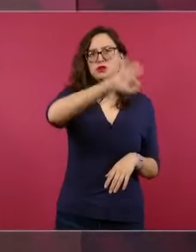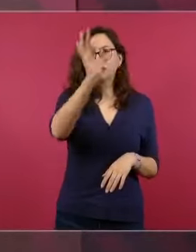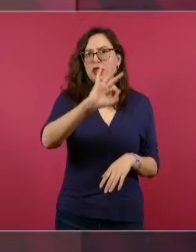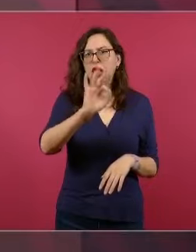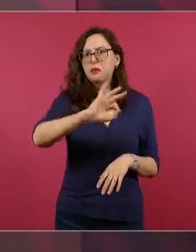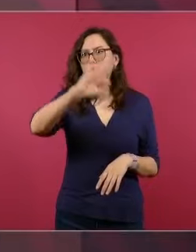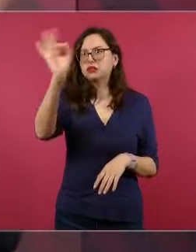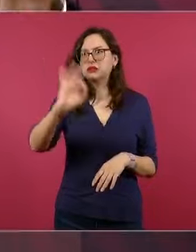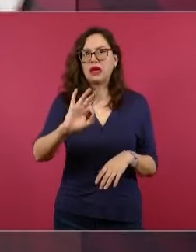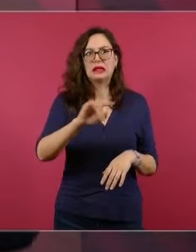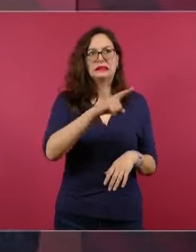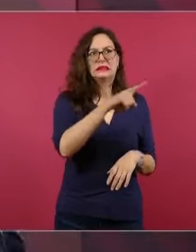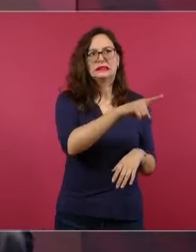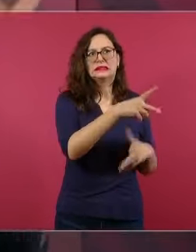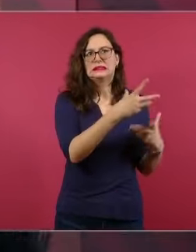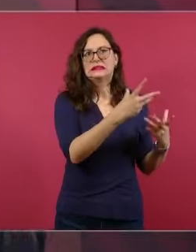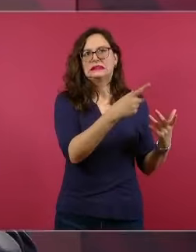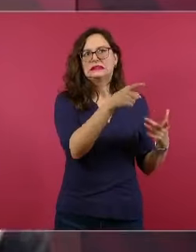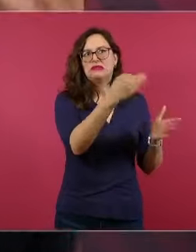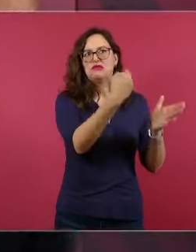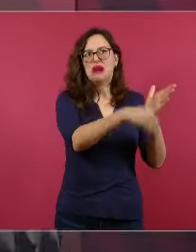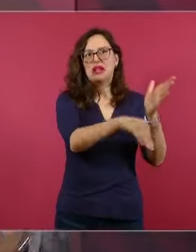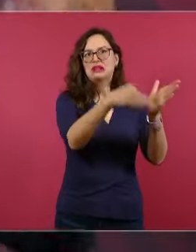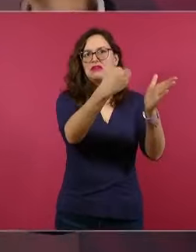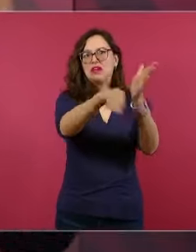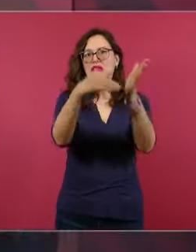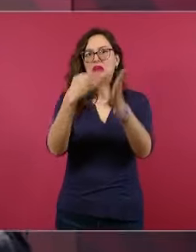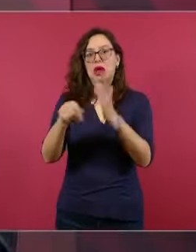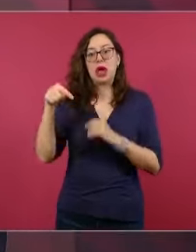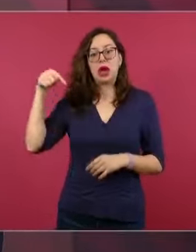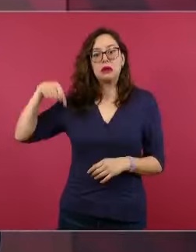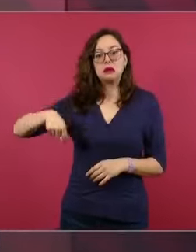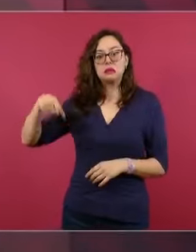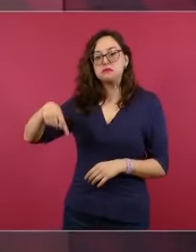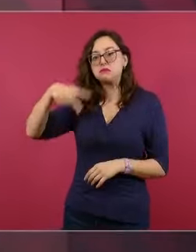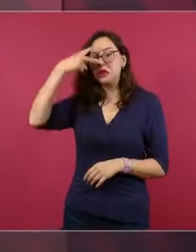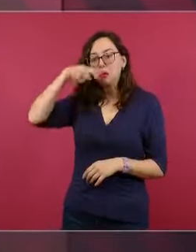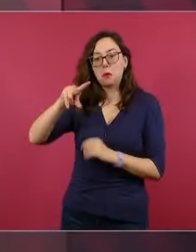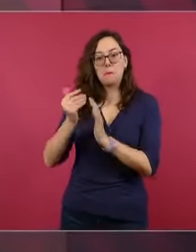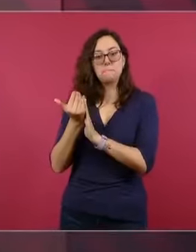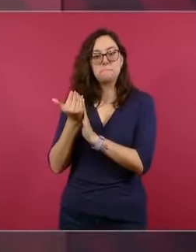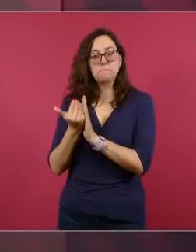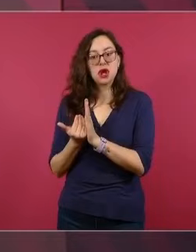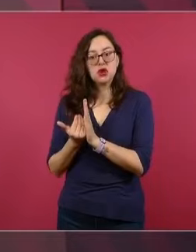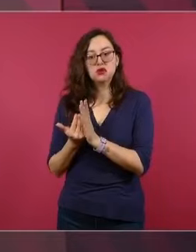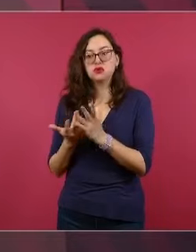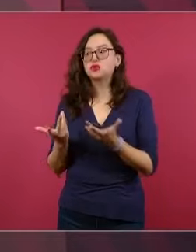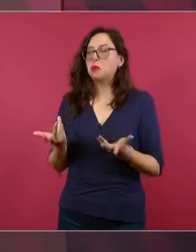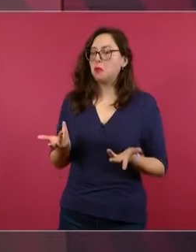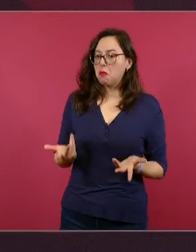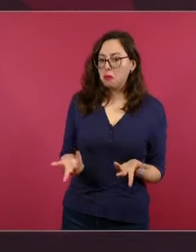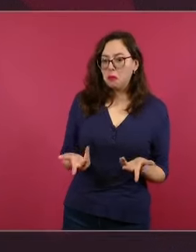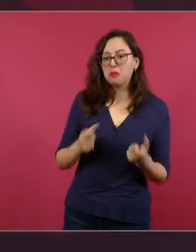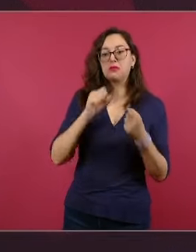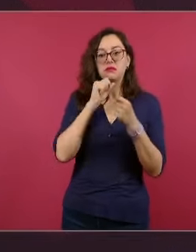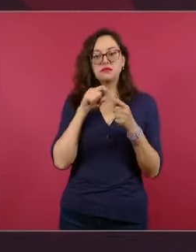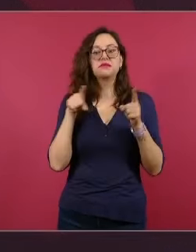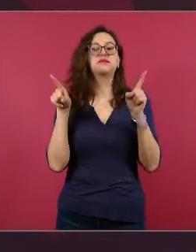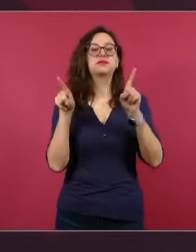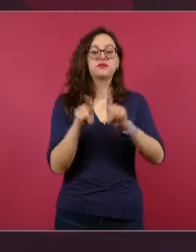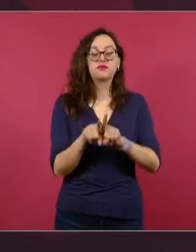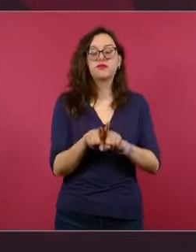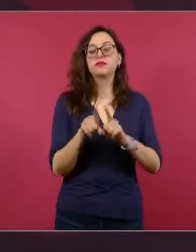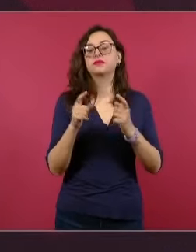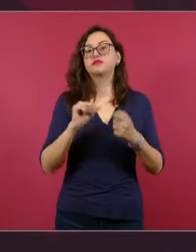mundo está llegando inversión extranjera también como nunca